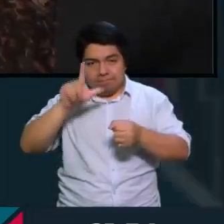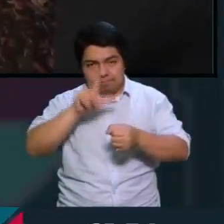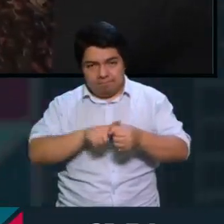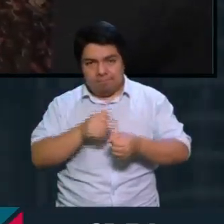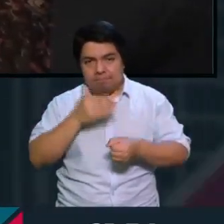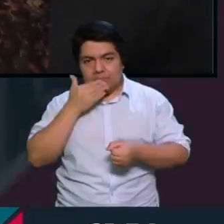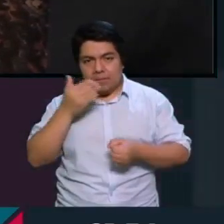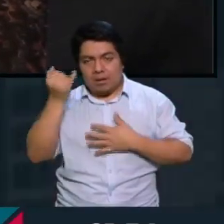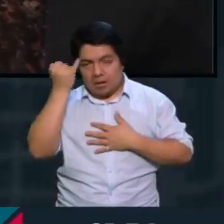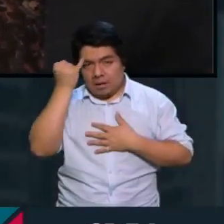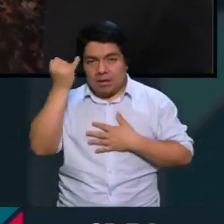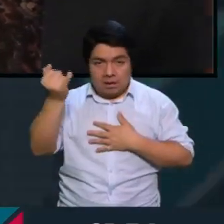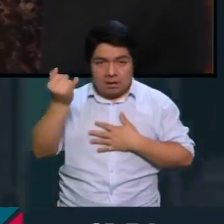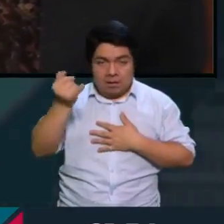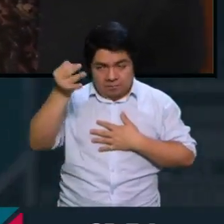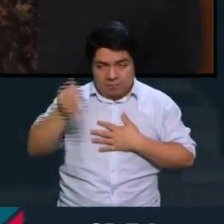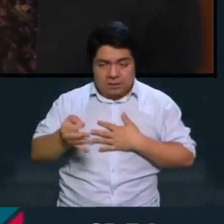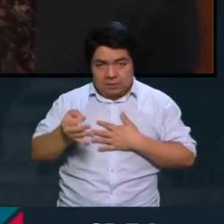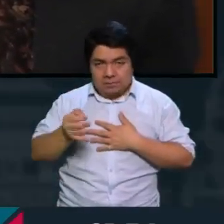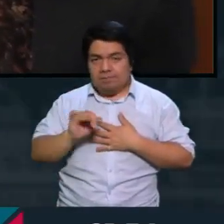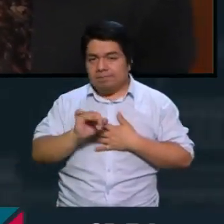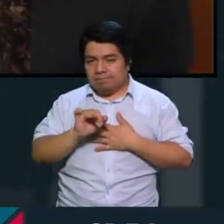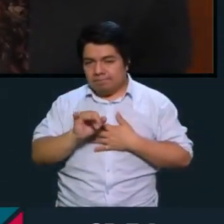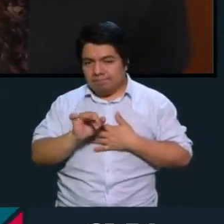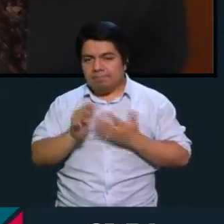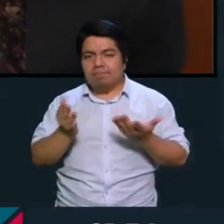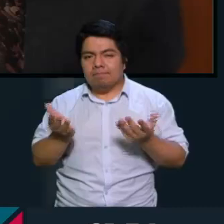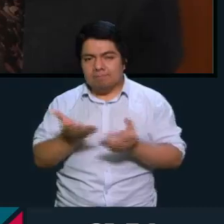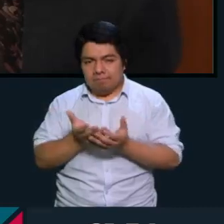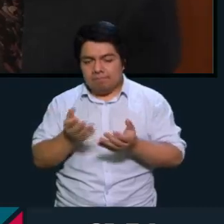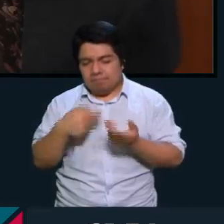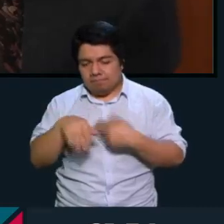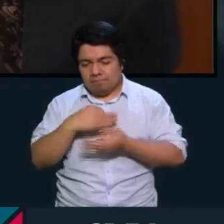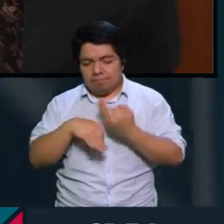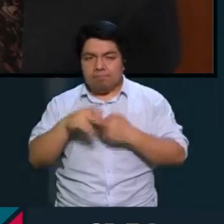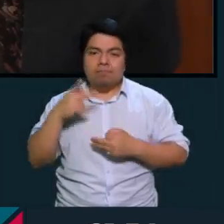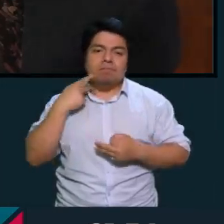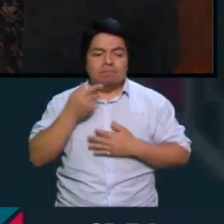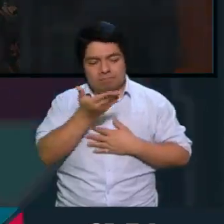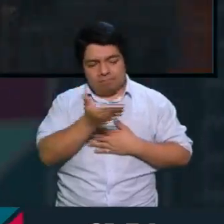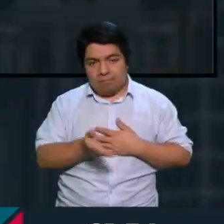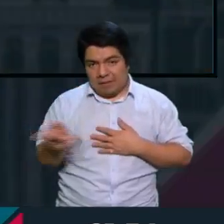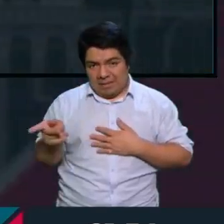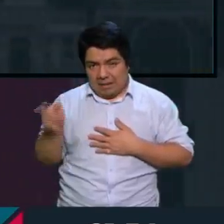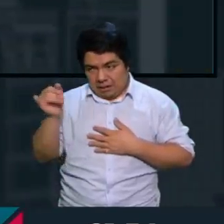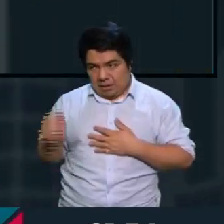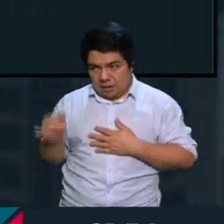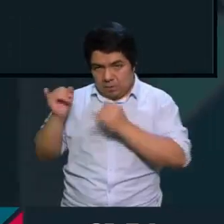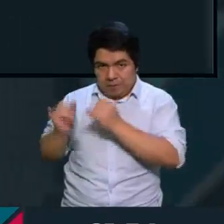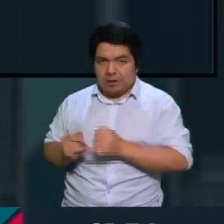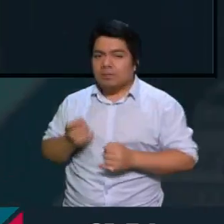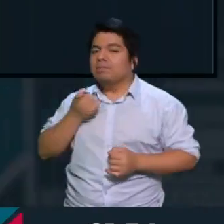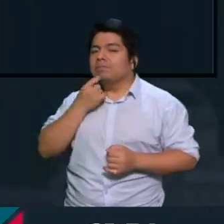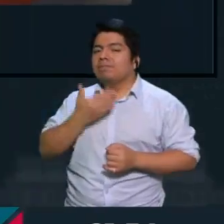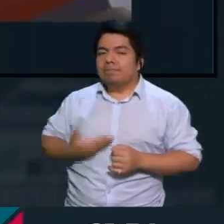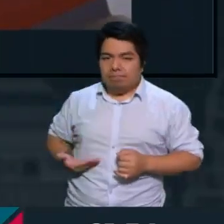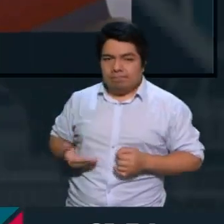esta ideología como tal que define el quehacer político de López Obrador, pues viene sin duda